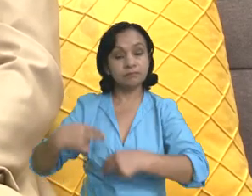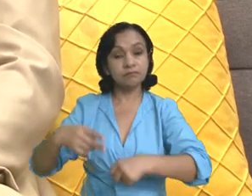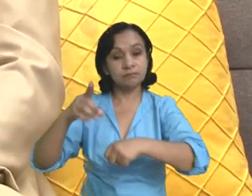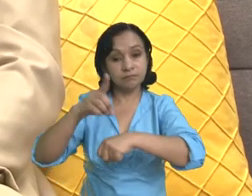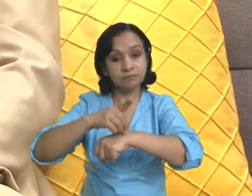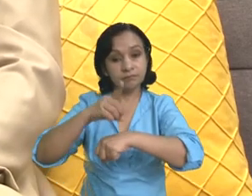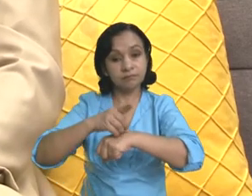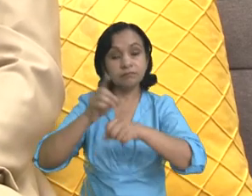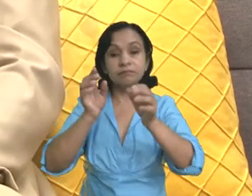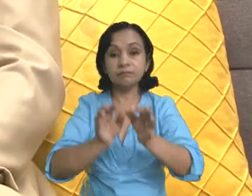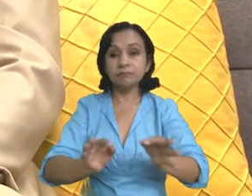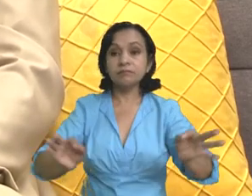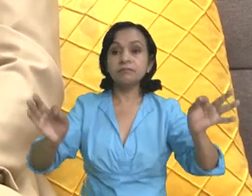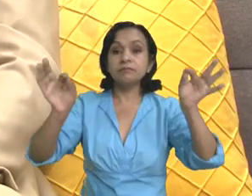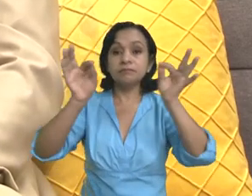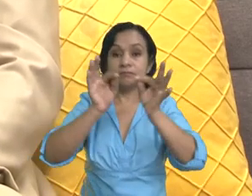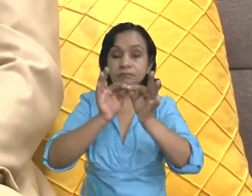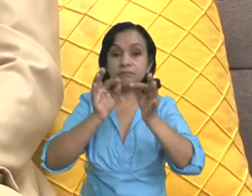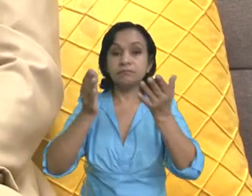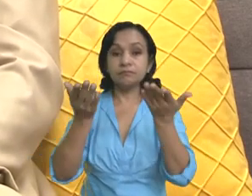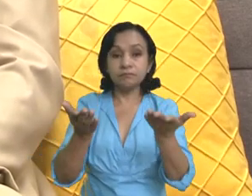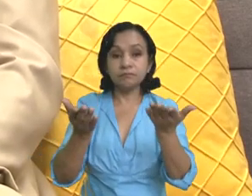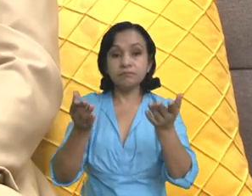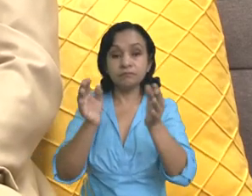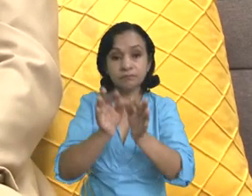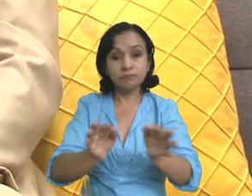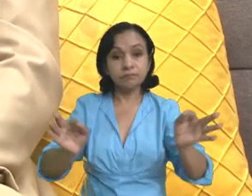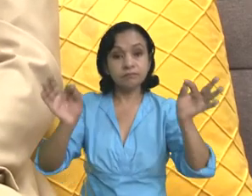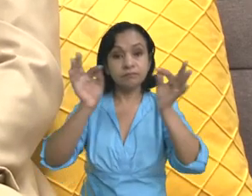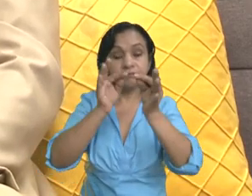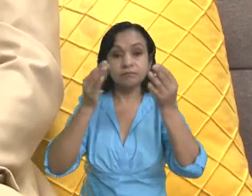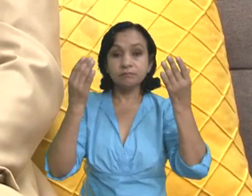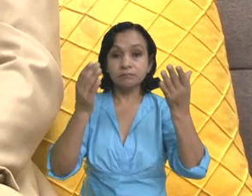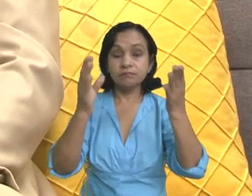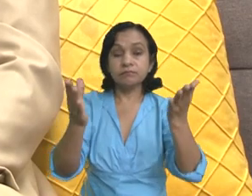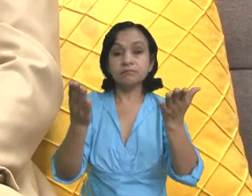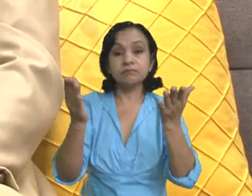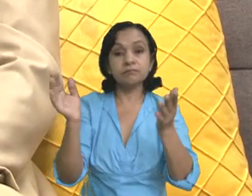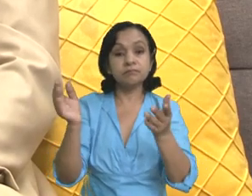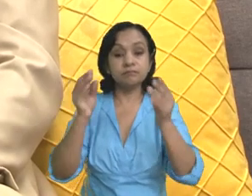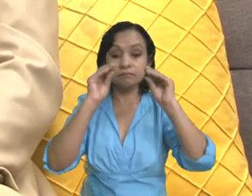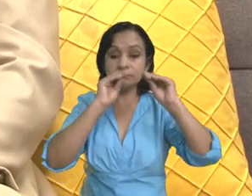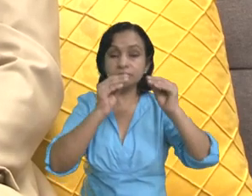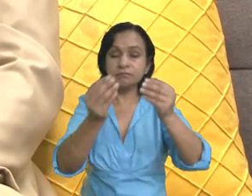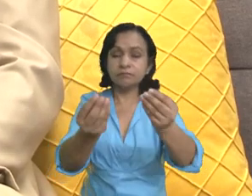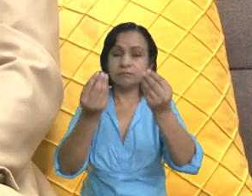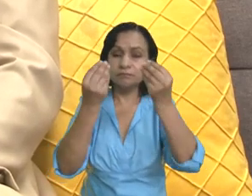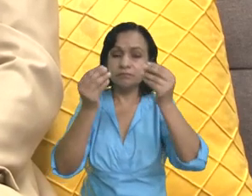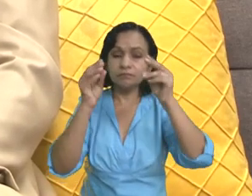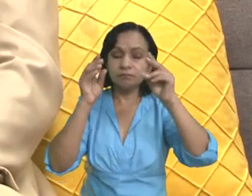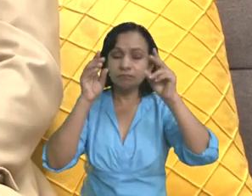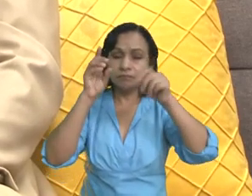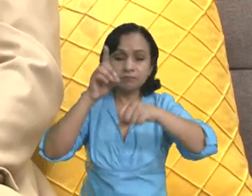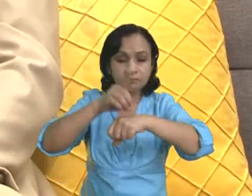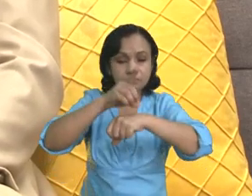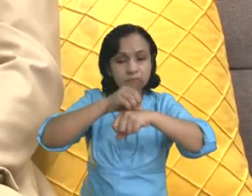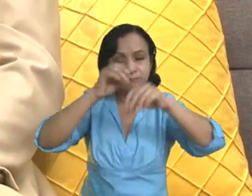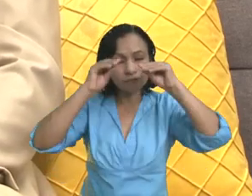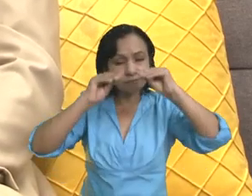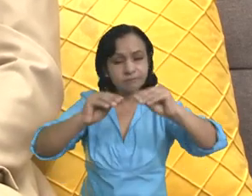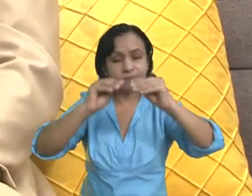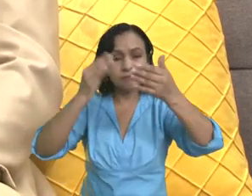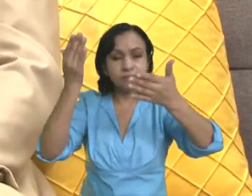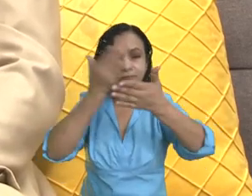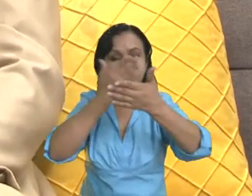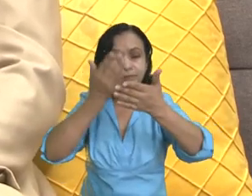nuestro principal baluarte, nuestra principal riqueza, es la formación de tantos médicos, de tantos científicos y aún a pesar,